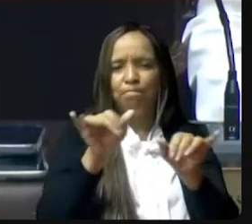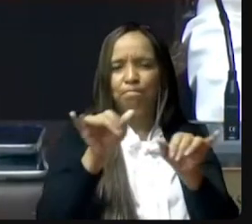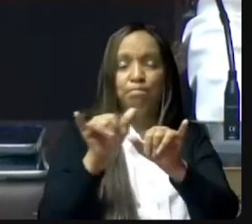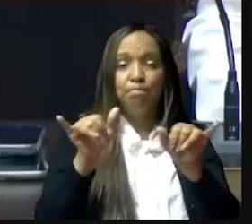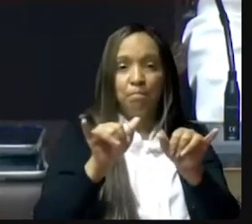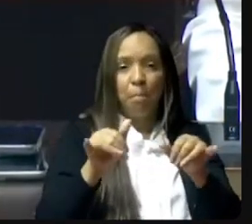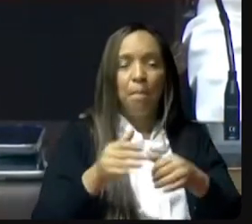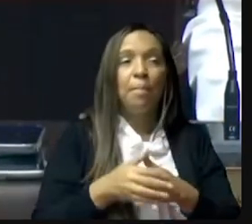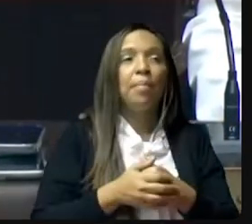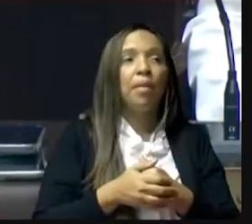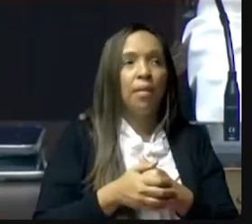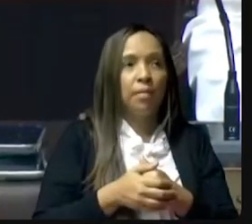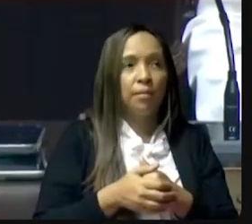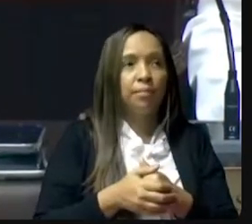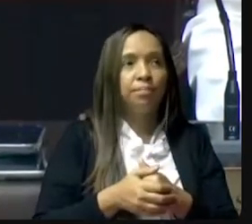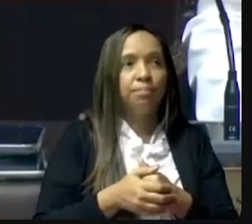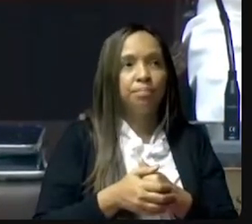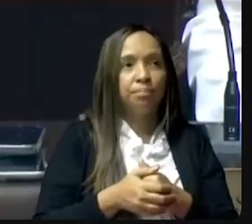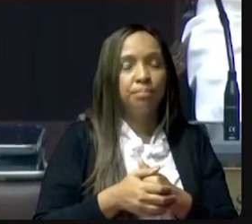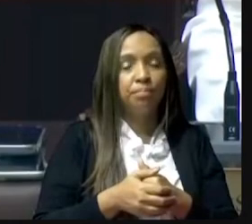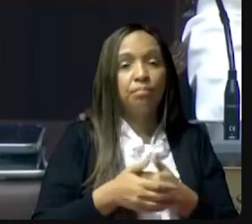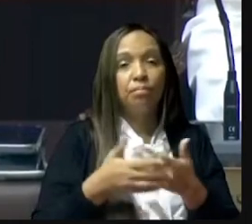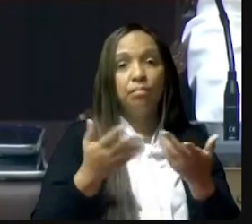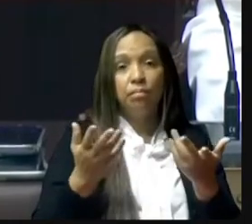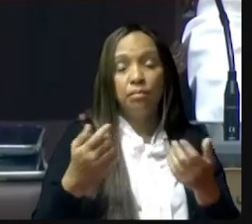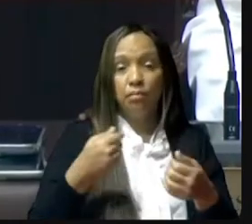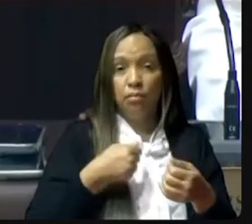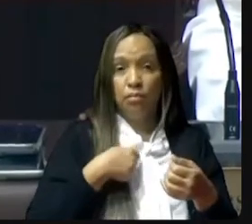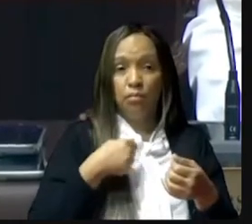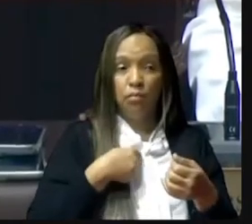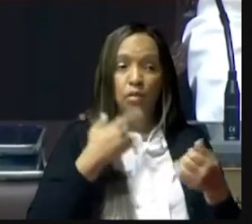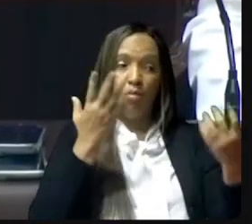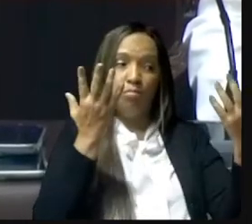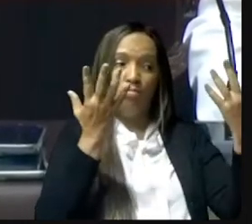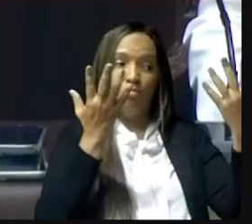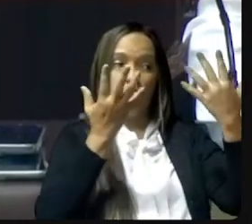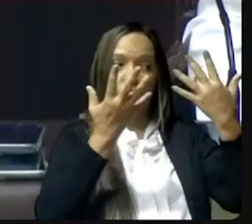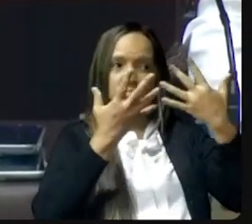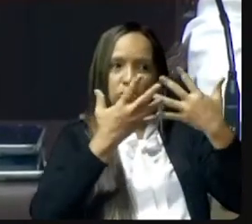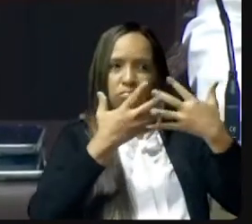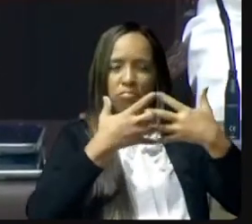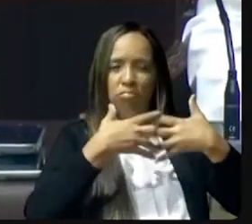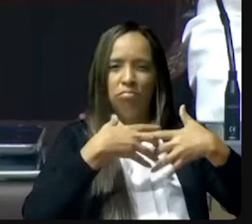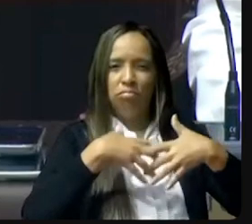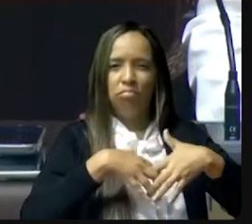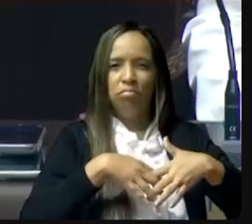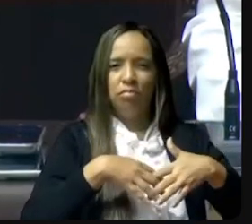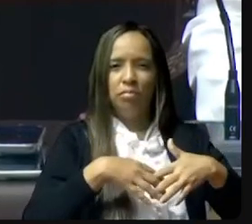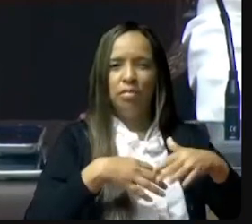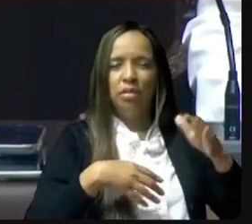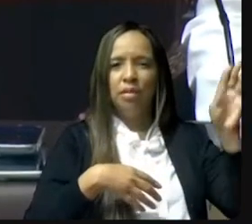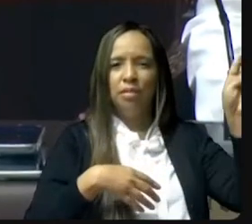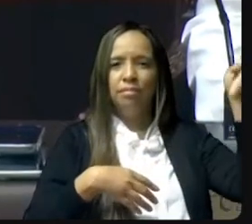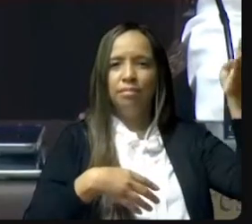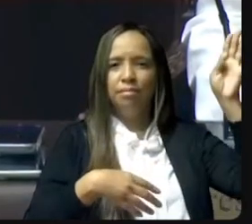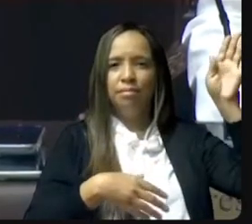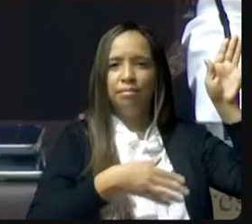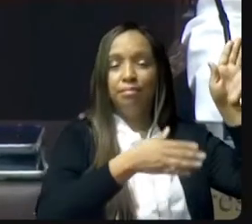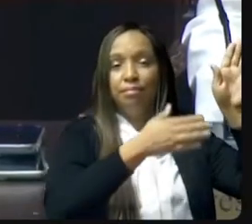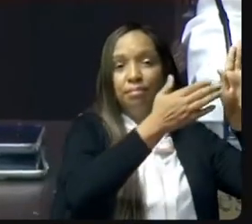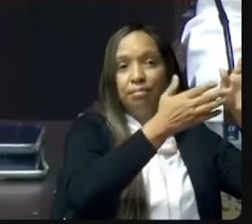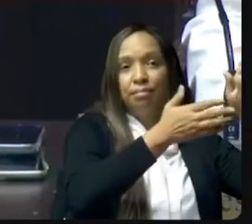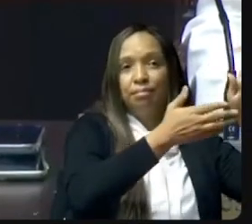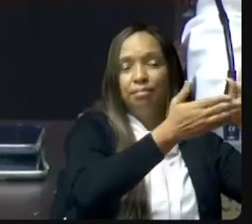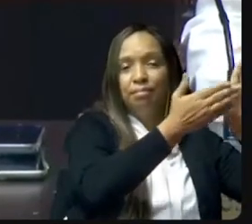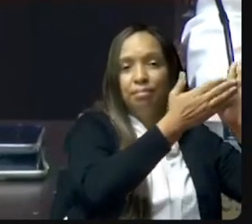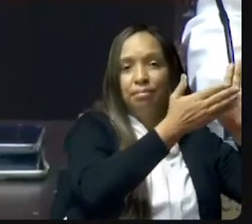que debe unirnos a todos en el cumplimiento fiel hasta ahora lo que